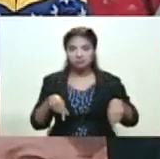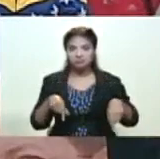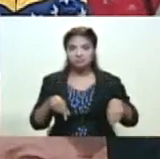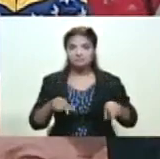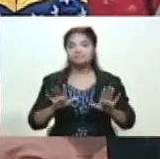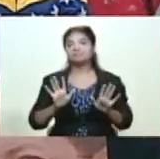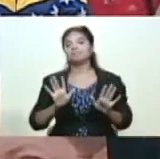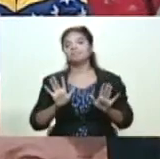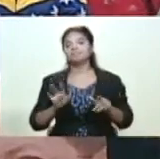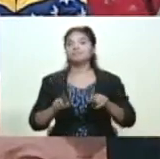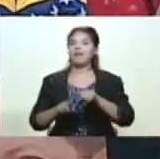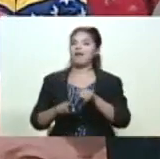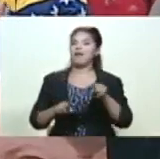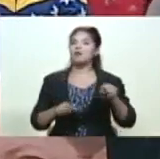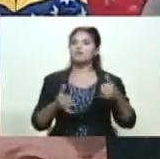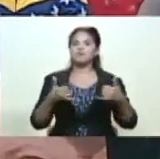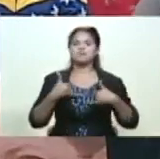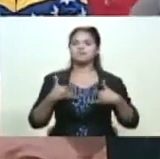han salido ellos,